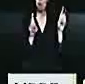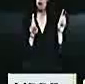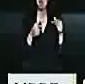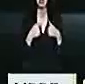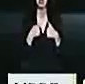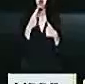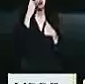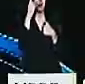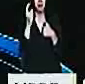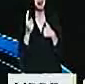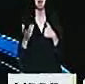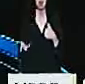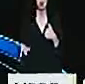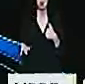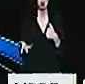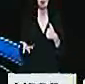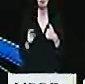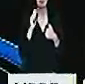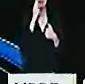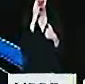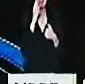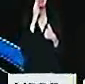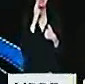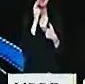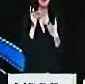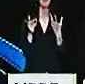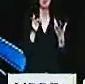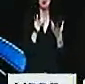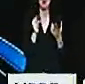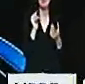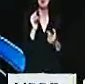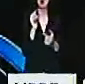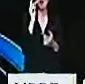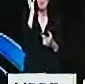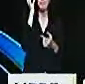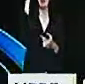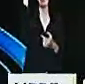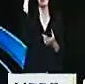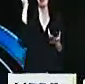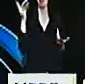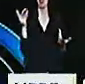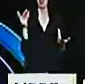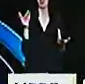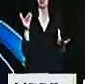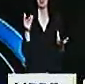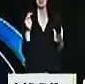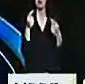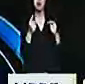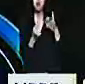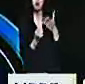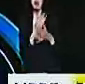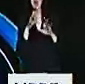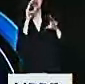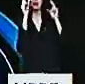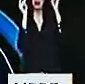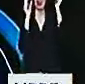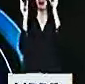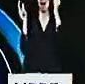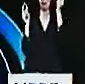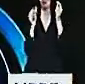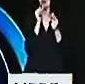en estos temas creo que hemos sido poco audaces. De acuerdo. En innovar y en crear